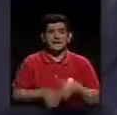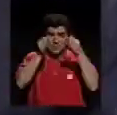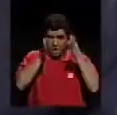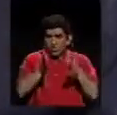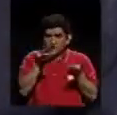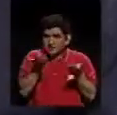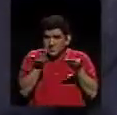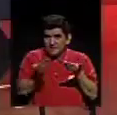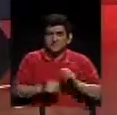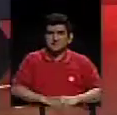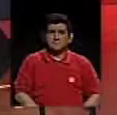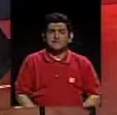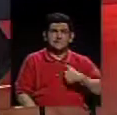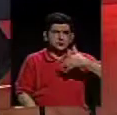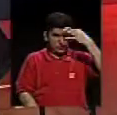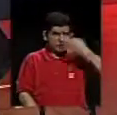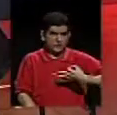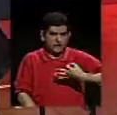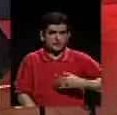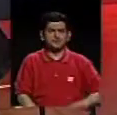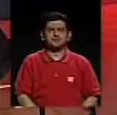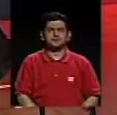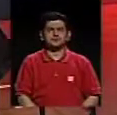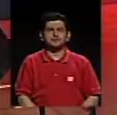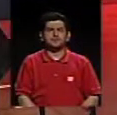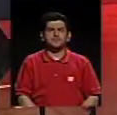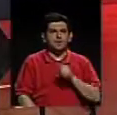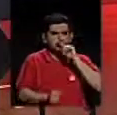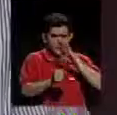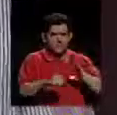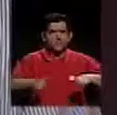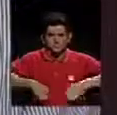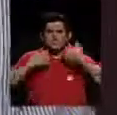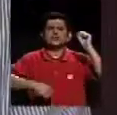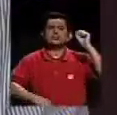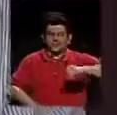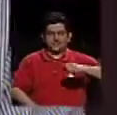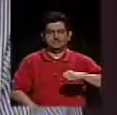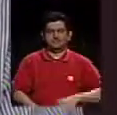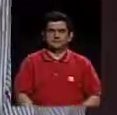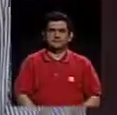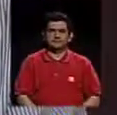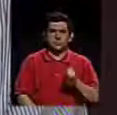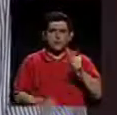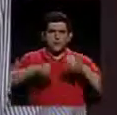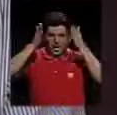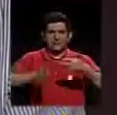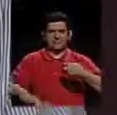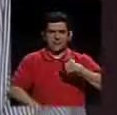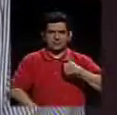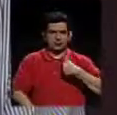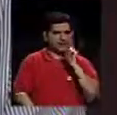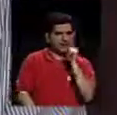Corte. A mí me parece que los compromisos existen, es decir, de alguna manera un candidato que tiene que